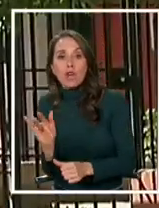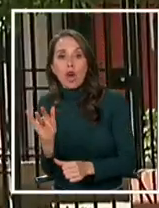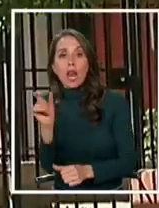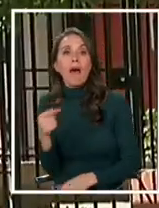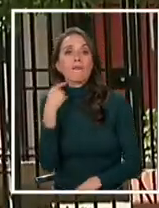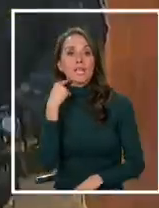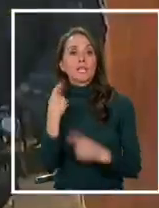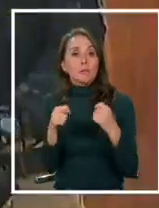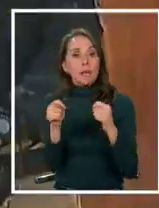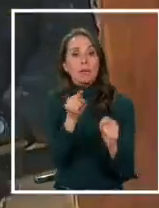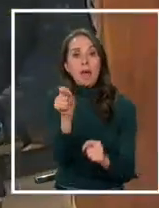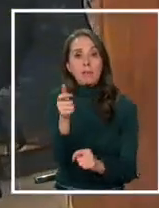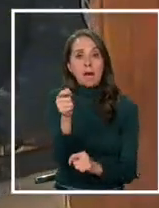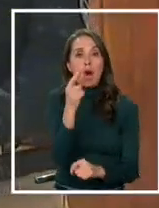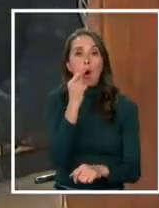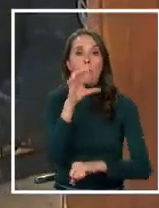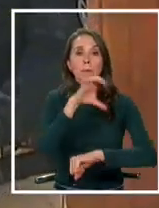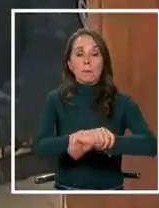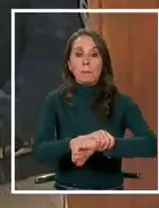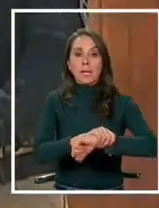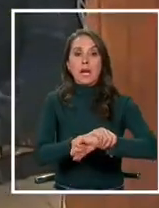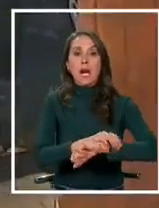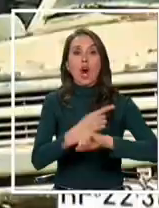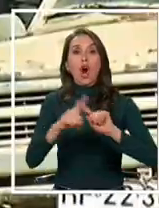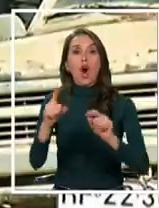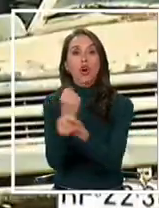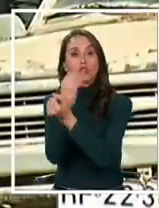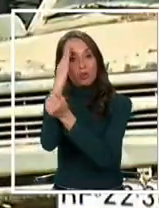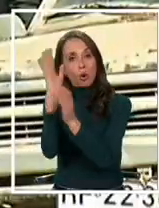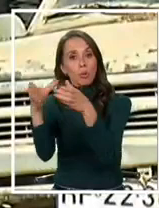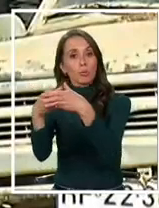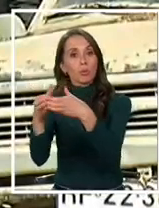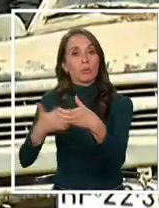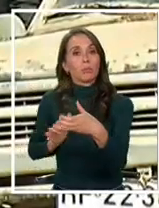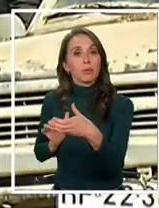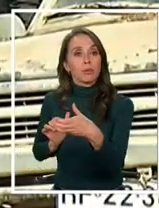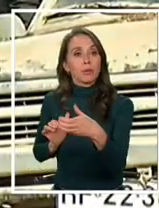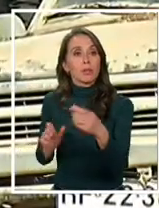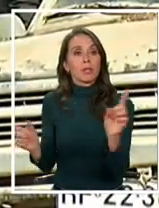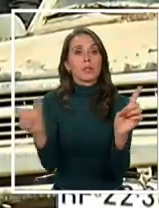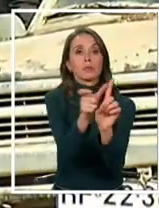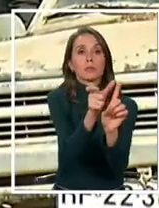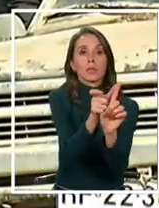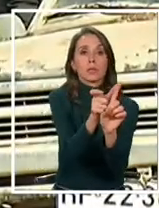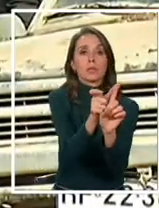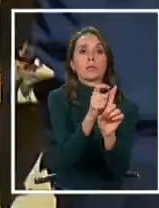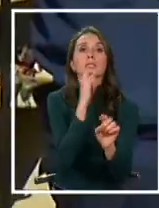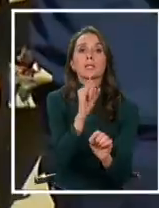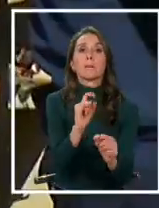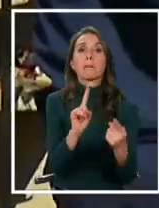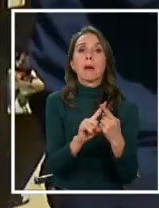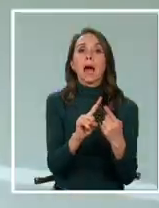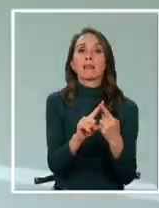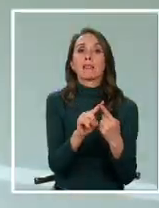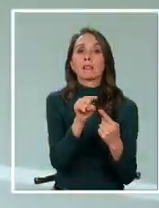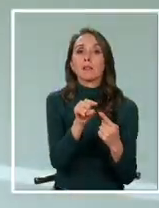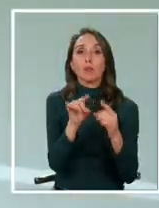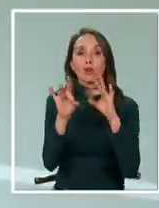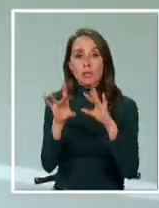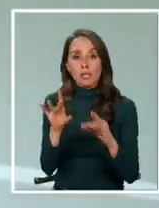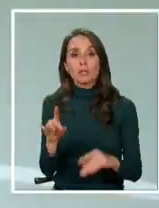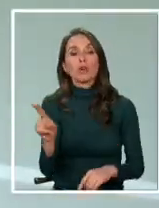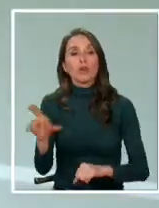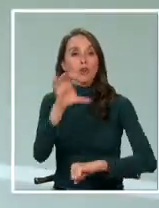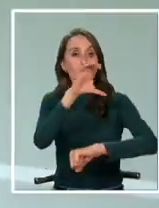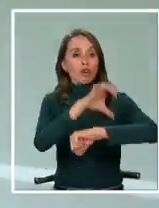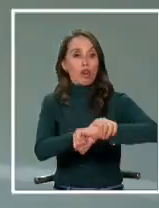paradójicamente el sospechoso fue detenido por otra unidad policial justo antes de confirmar su participación en los hechos y lo